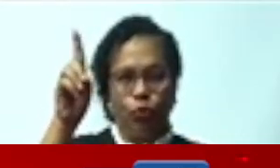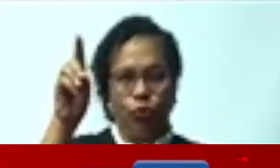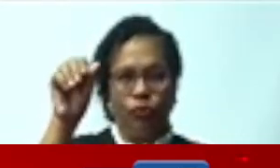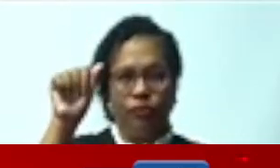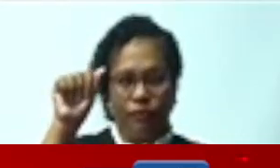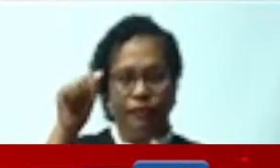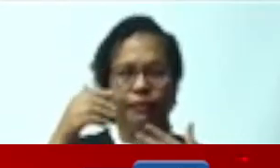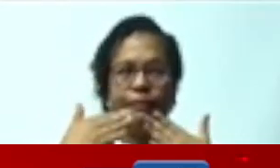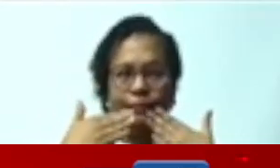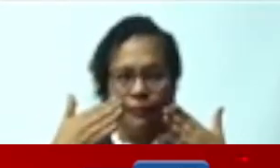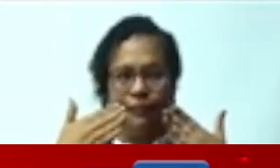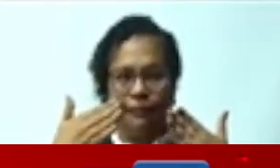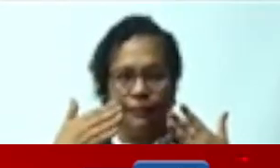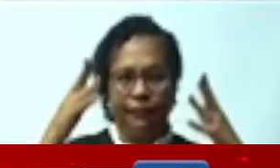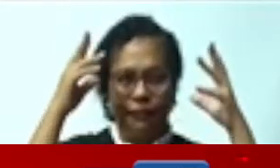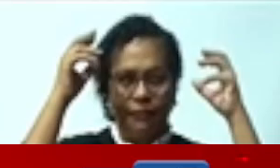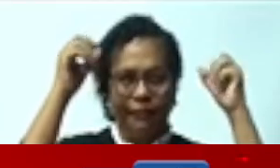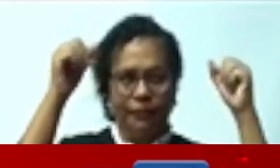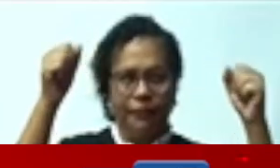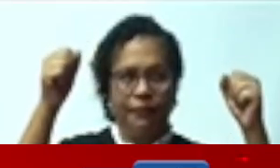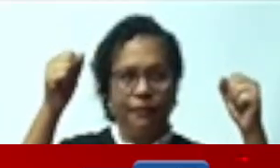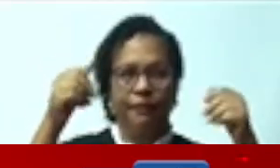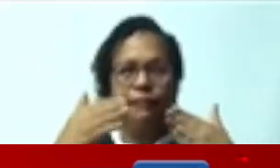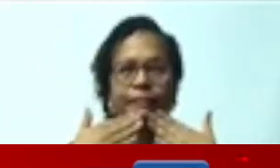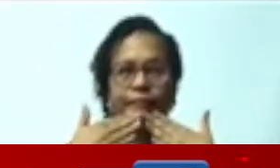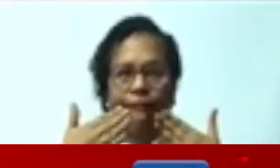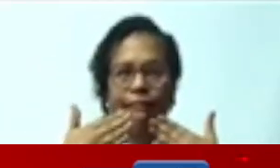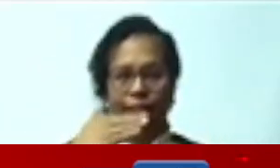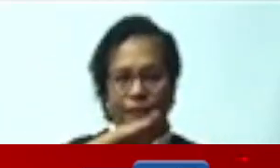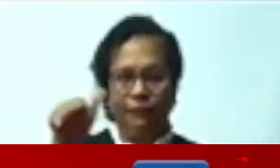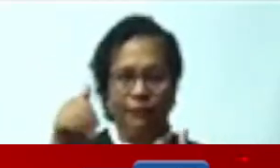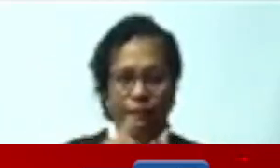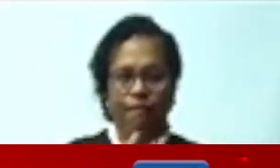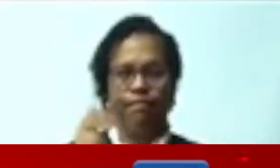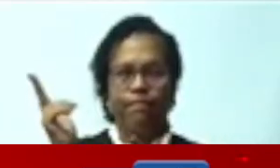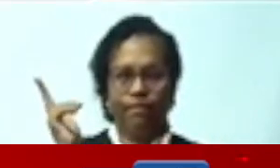señor presidente, y gracias a todos por escuchar.